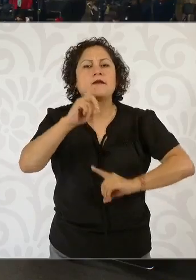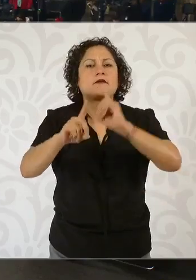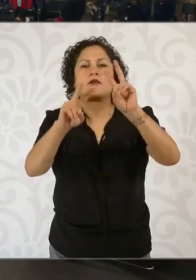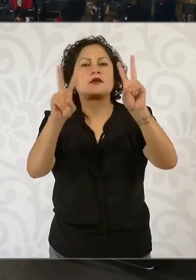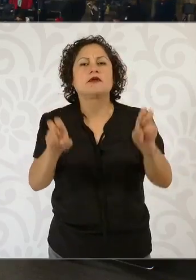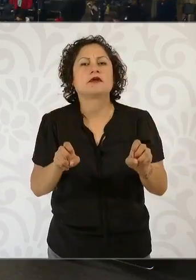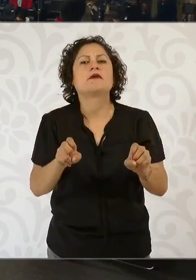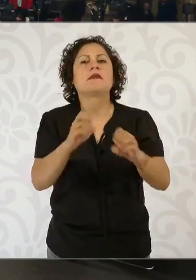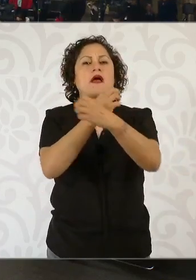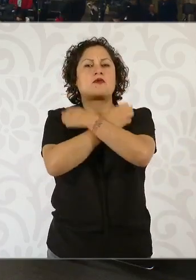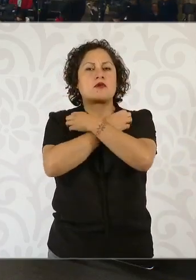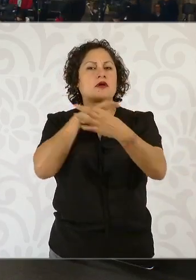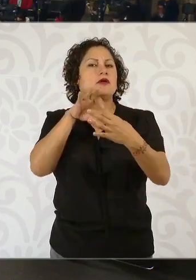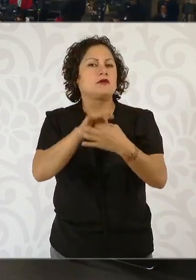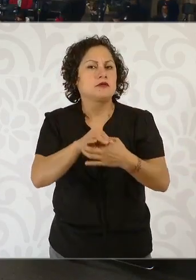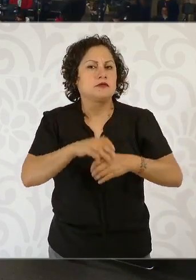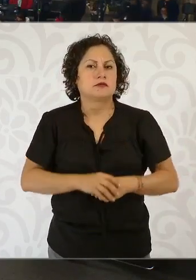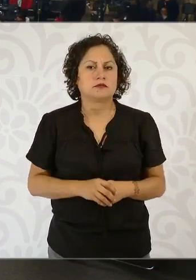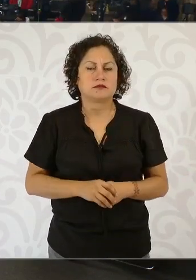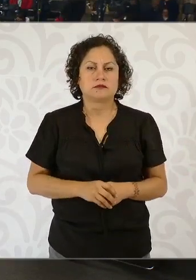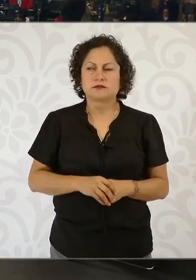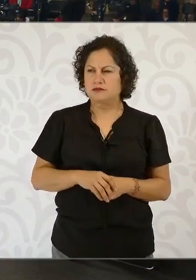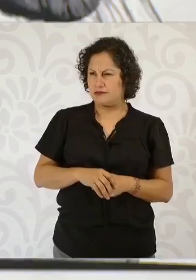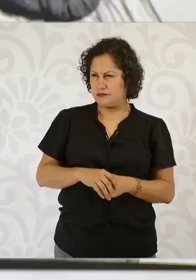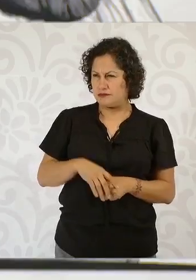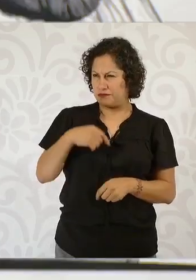No sé de dónde sacaron que tiene asesoría de no sé quién.